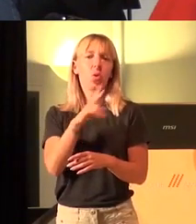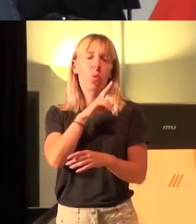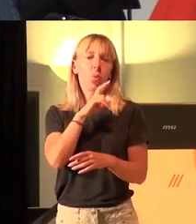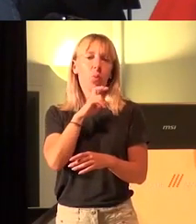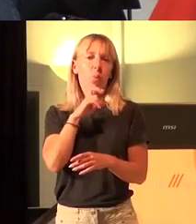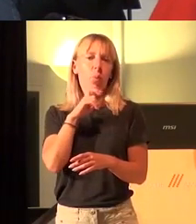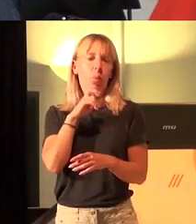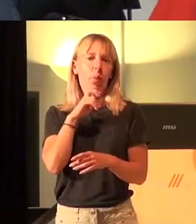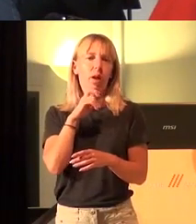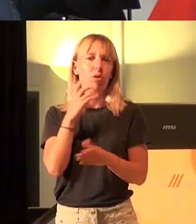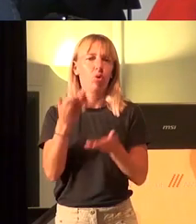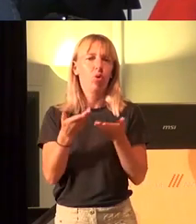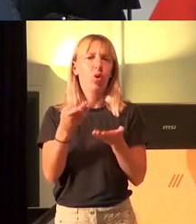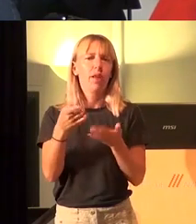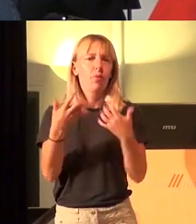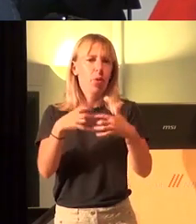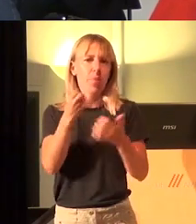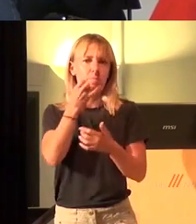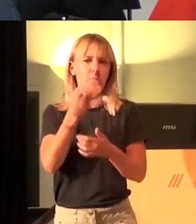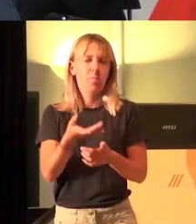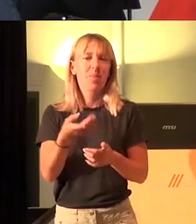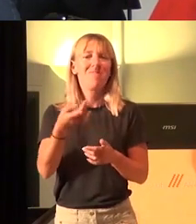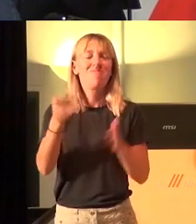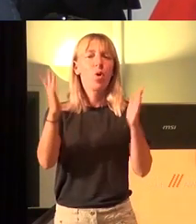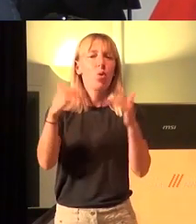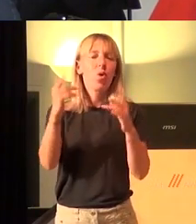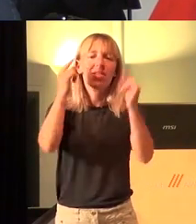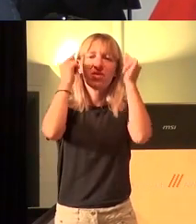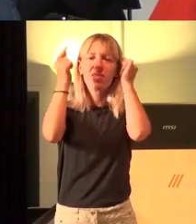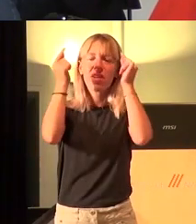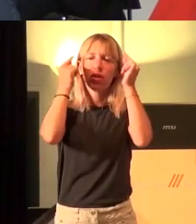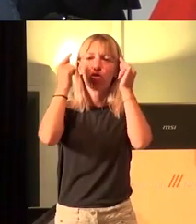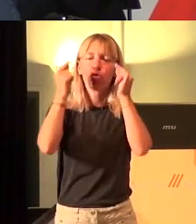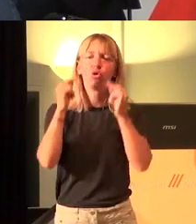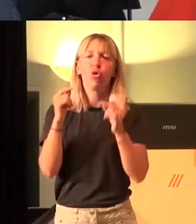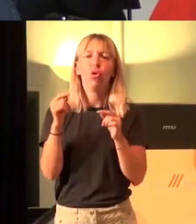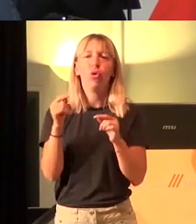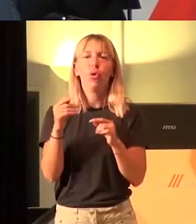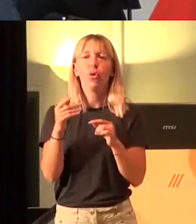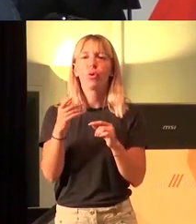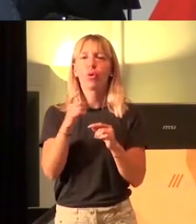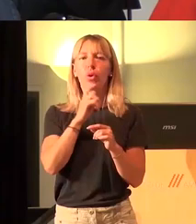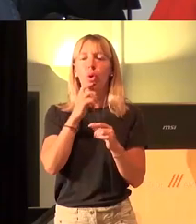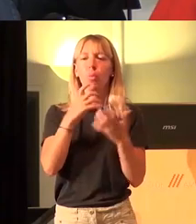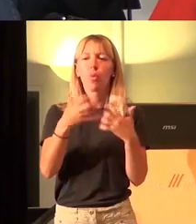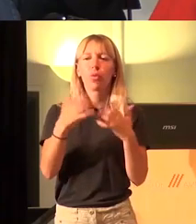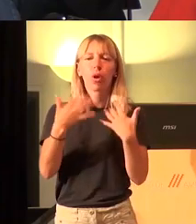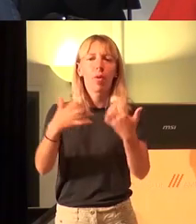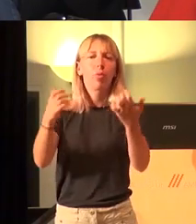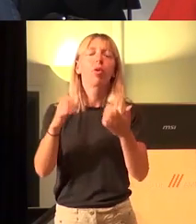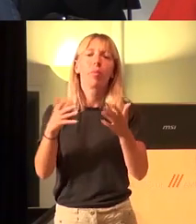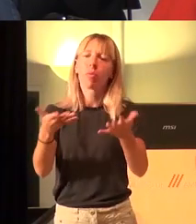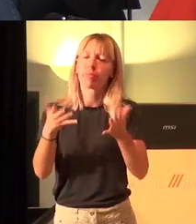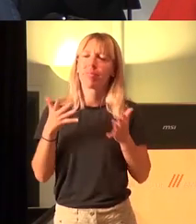valorado y funciona bien. Lo que no tenemos son datos de cómo eso funciona con el público, pero nos